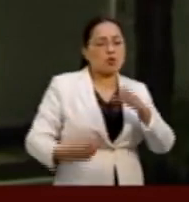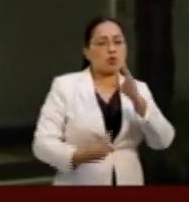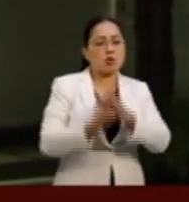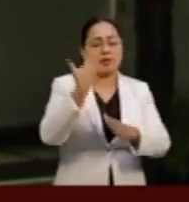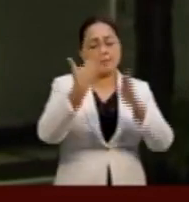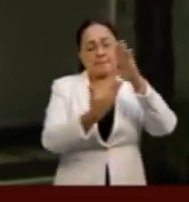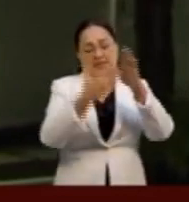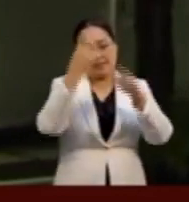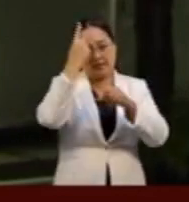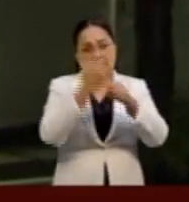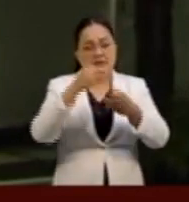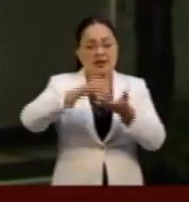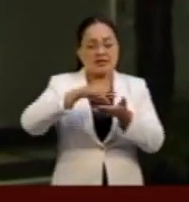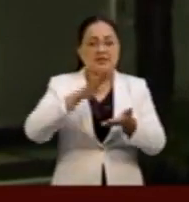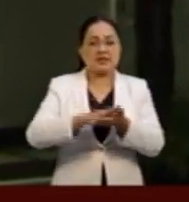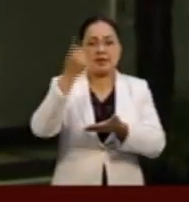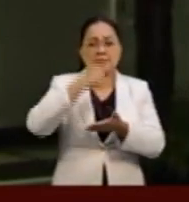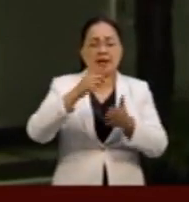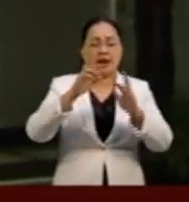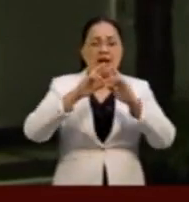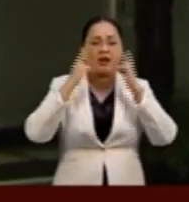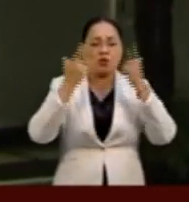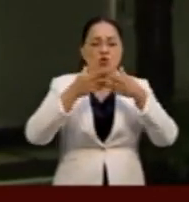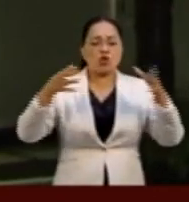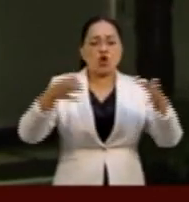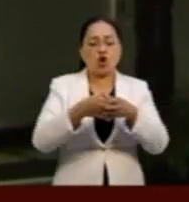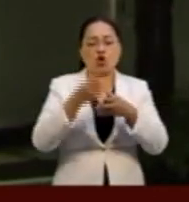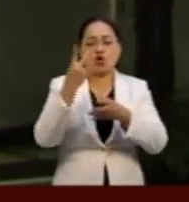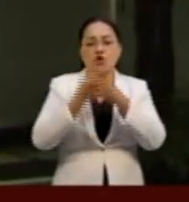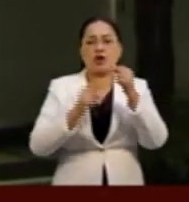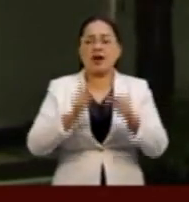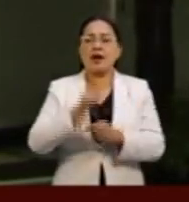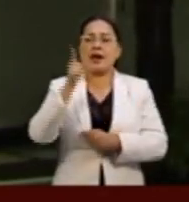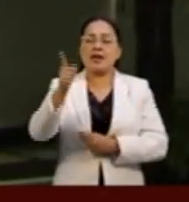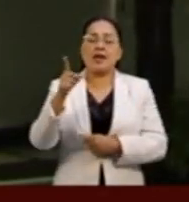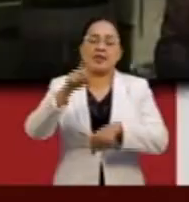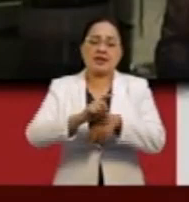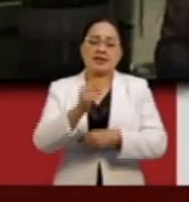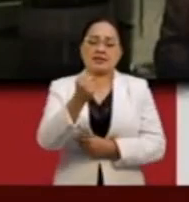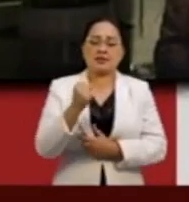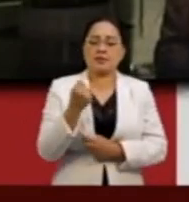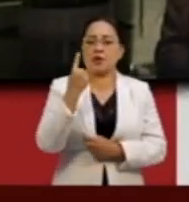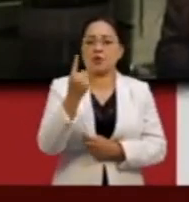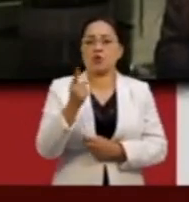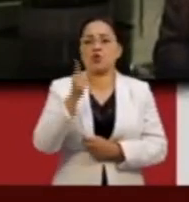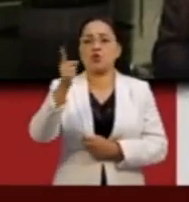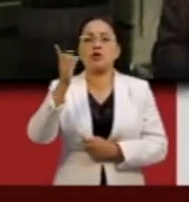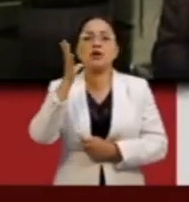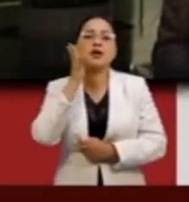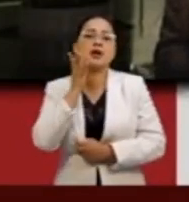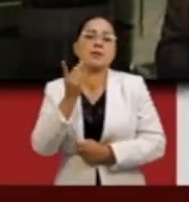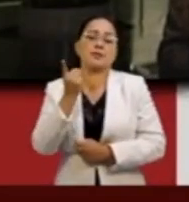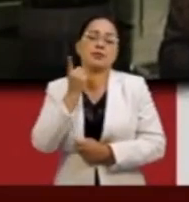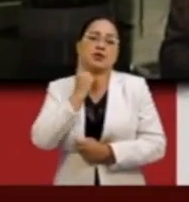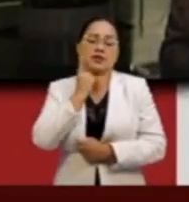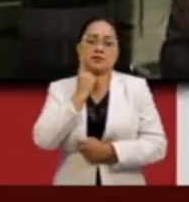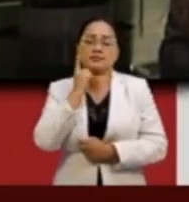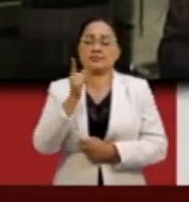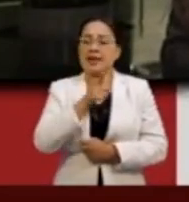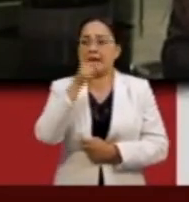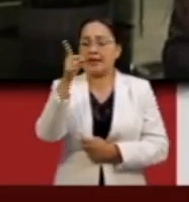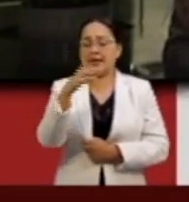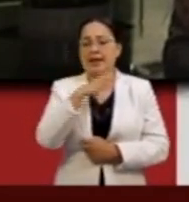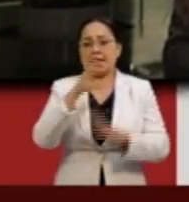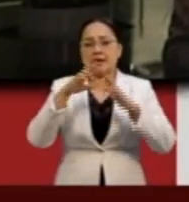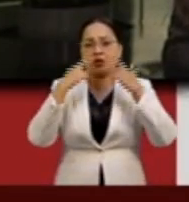se dio cita a la sesión de Congreso General el día de mañana, 1 de septiembre, en el Palacio Legislativo de San Lázaro para dar inicio